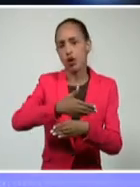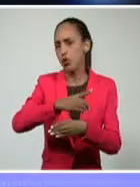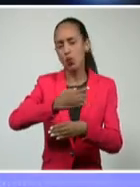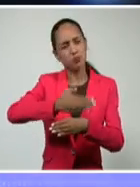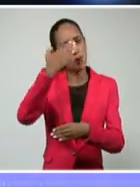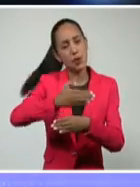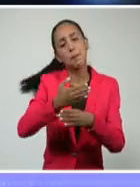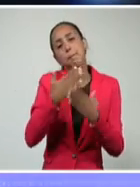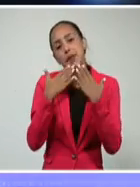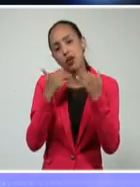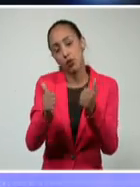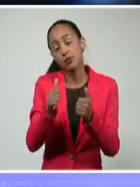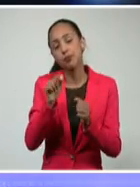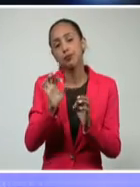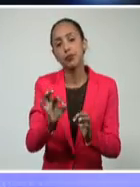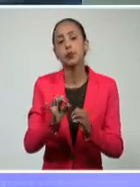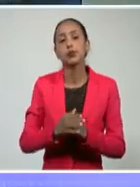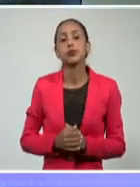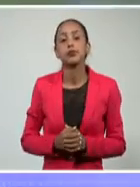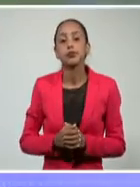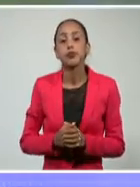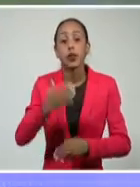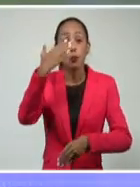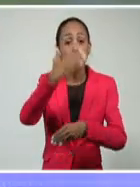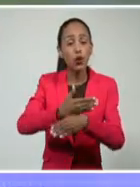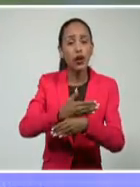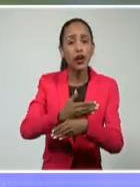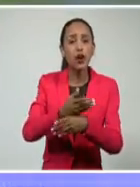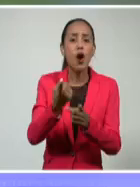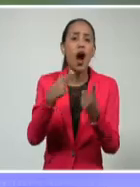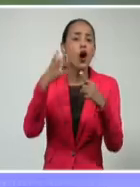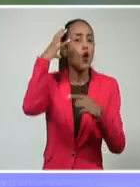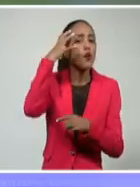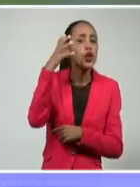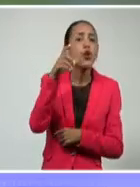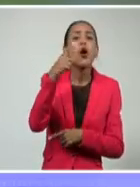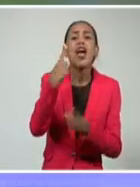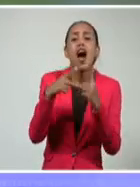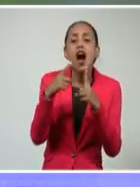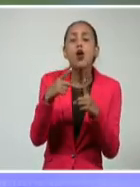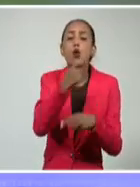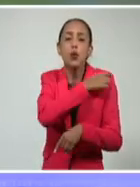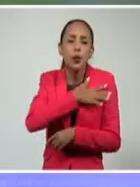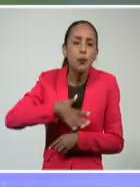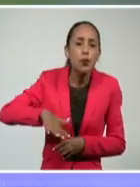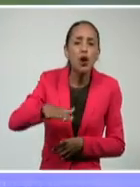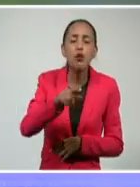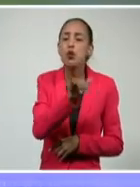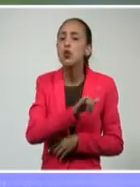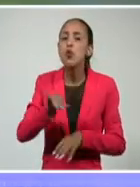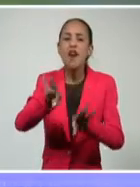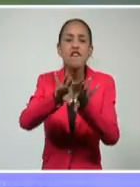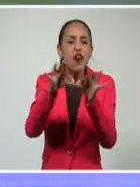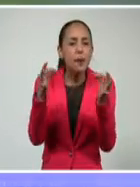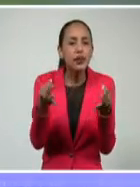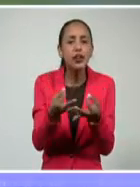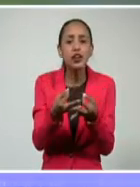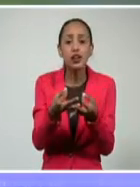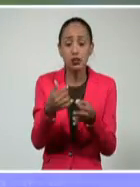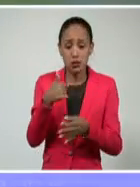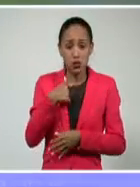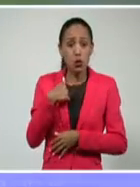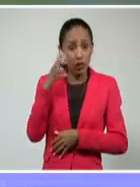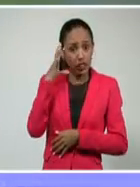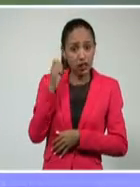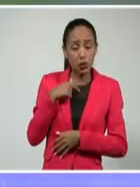porque el bloqueo, más que una cuestión de gobiernos, es un tema del pueblo. Es cosa de familia. Y lo entiendo así porque lo mismo mis padres